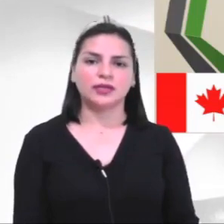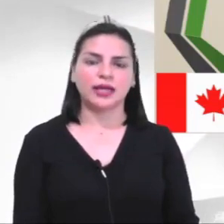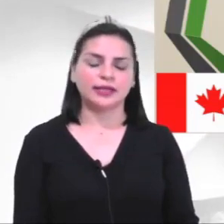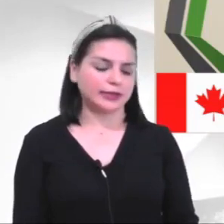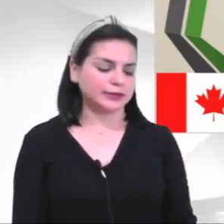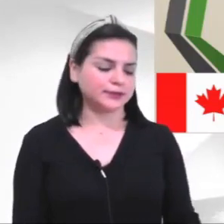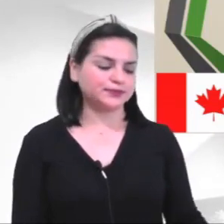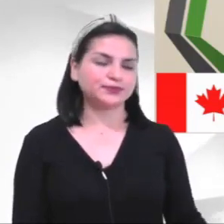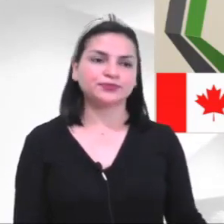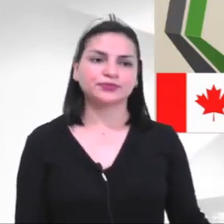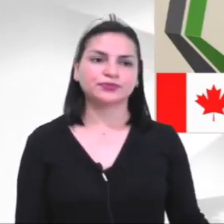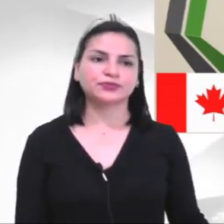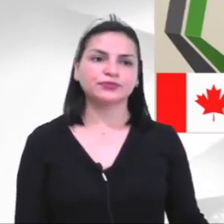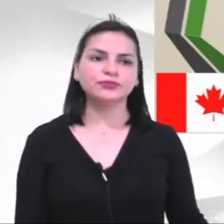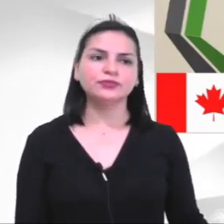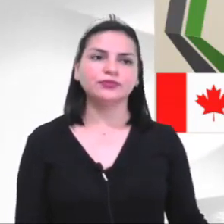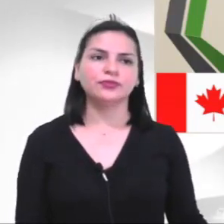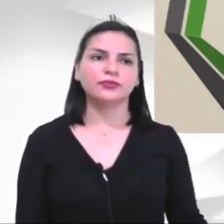sus habitantes.